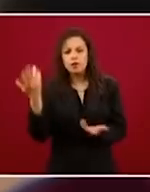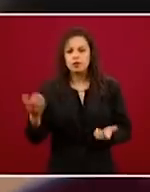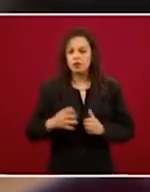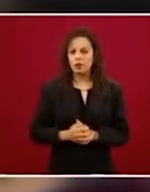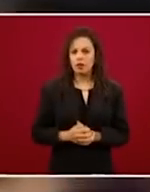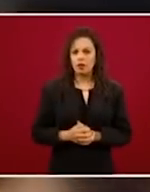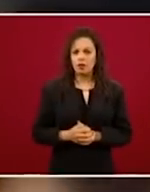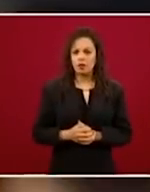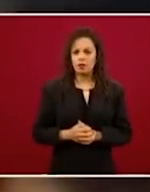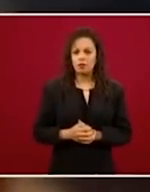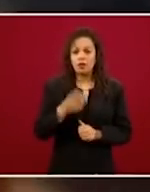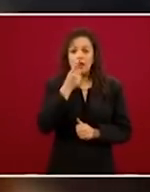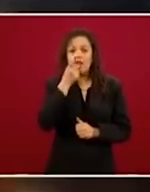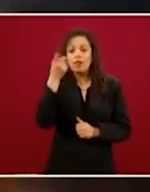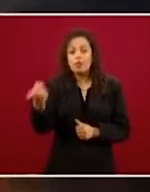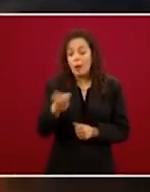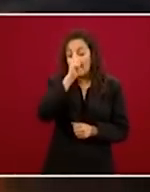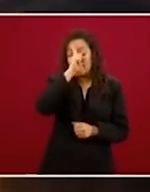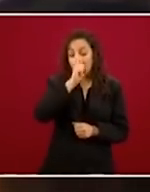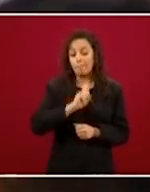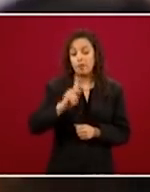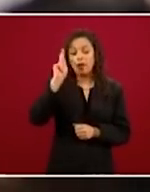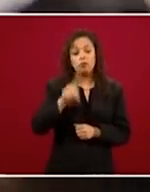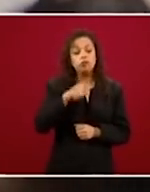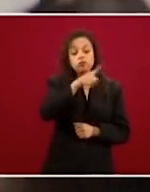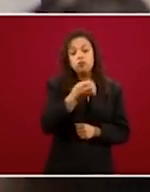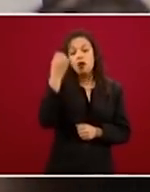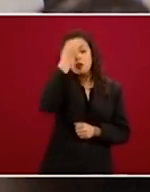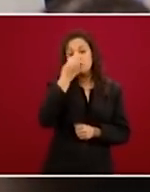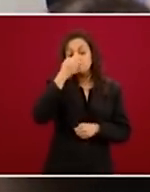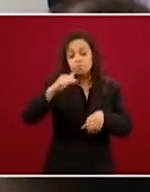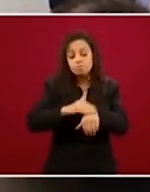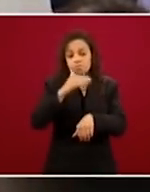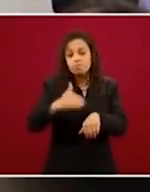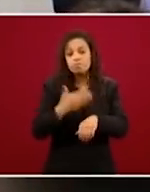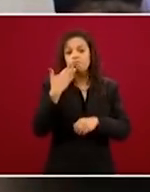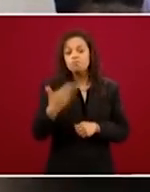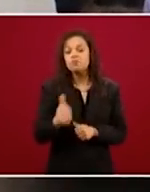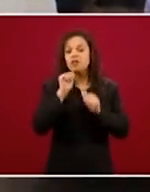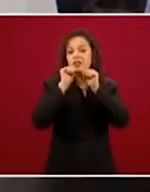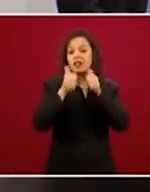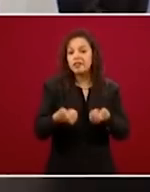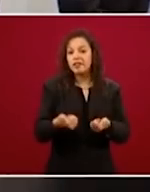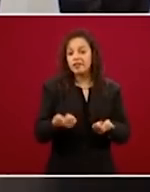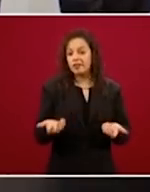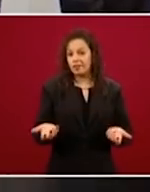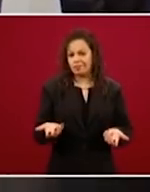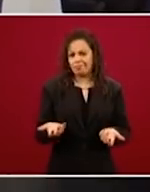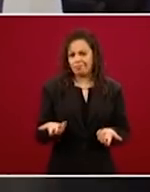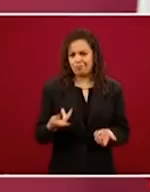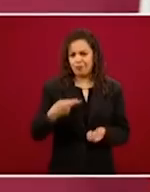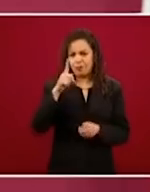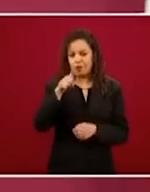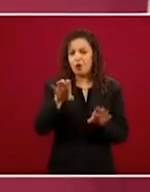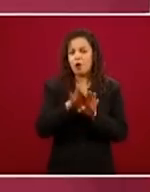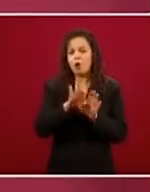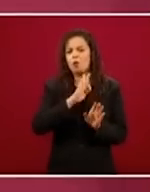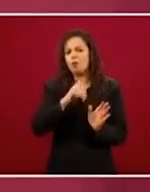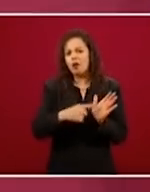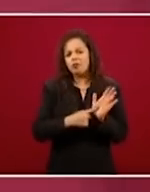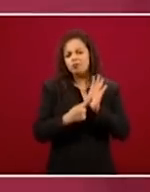de que no pasaban el examen de admisión porque eso se puede probar les